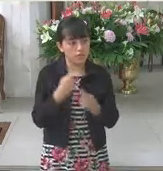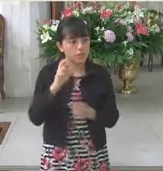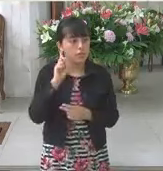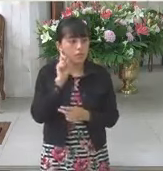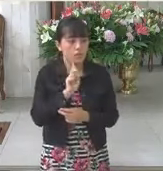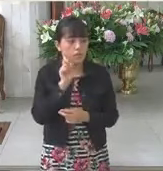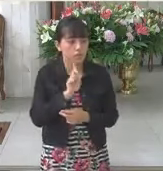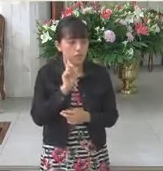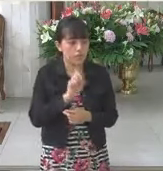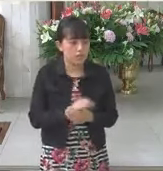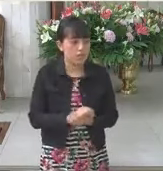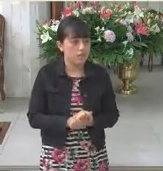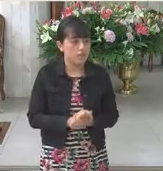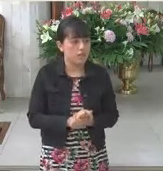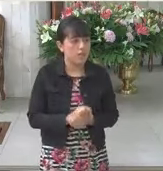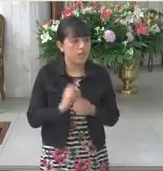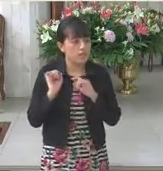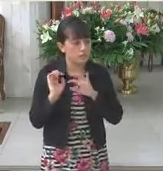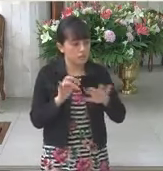vamos a empezar a las